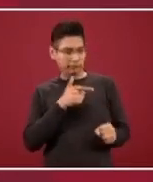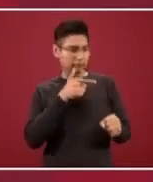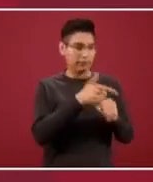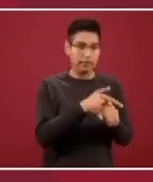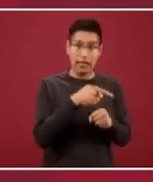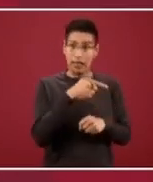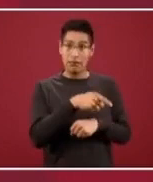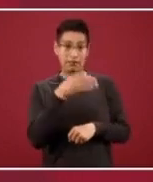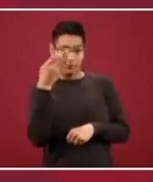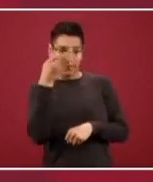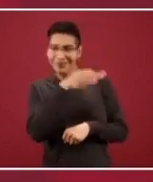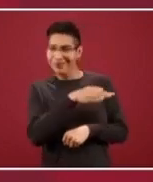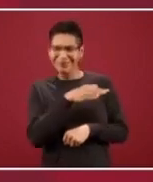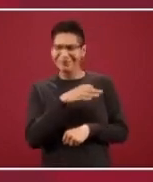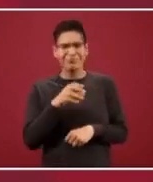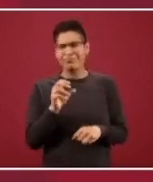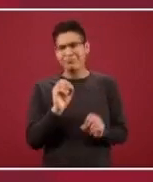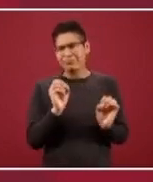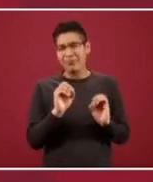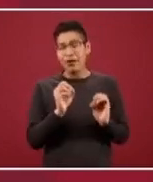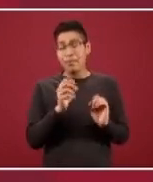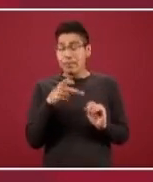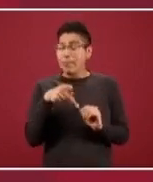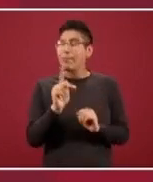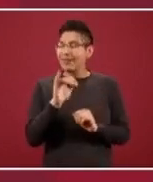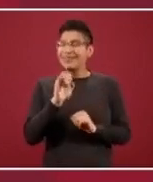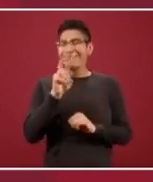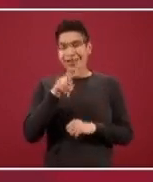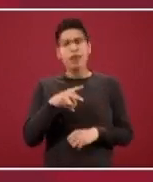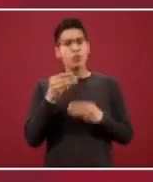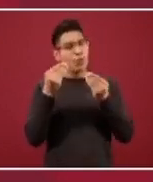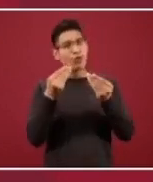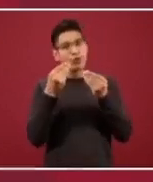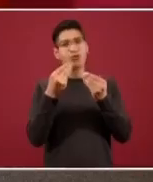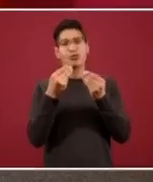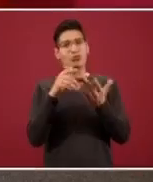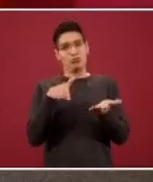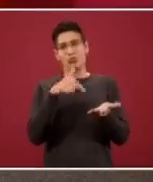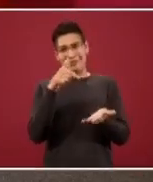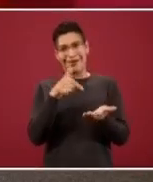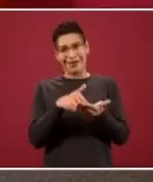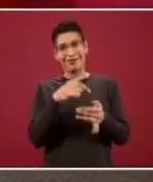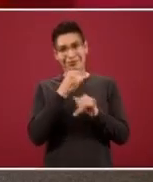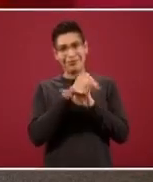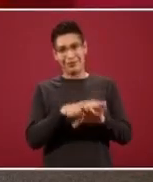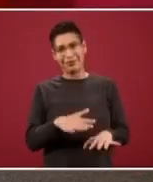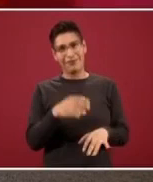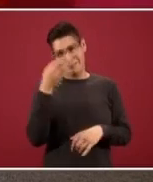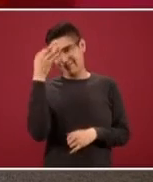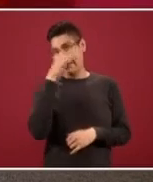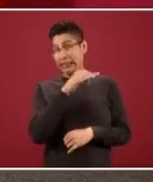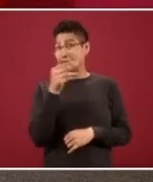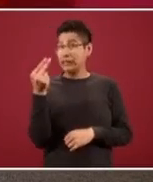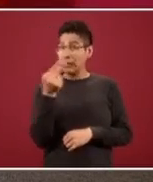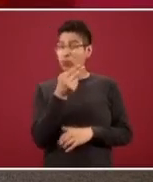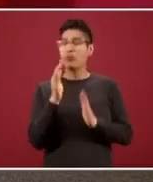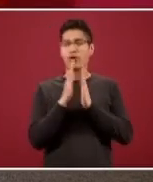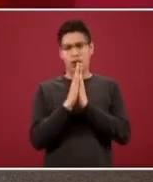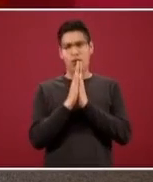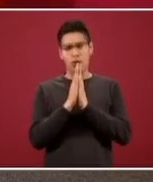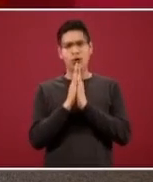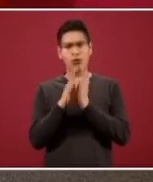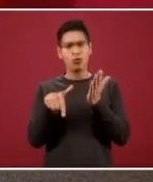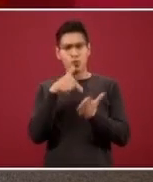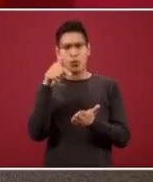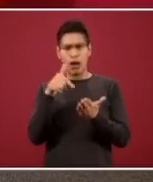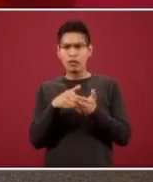mucha información falsa y sí es necesario que todos nos vayamos y dirijamos nuestra atención hacia las fuentes oficiales